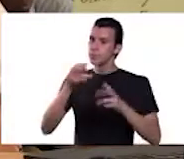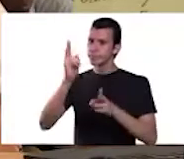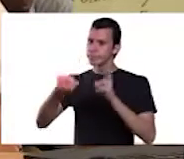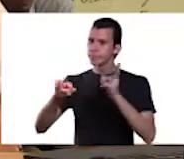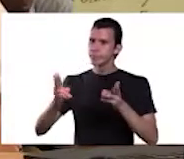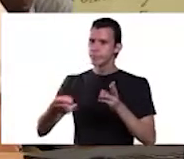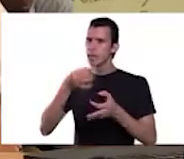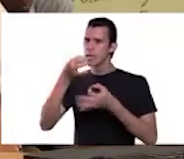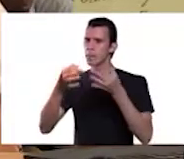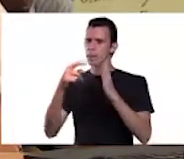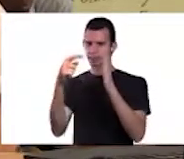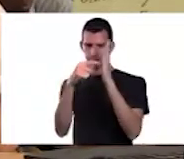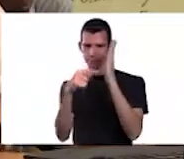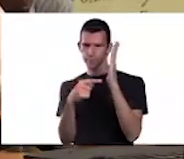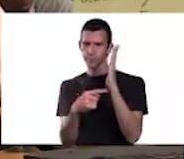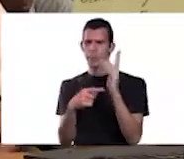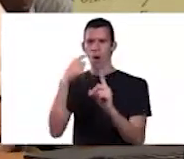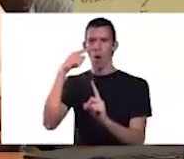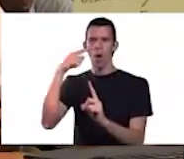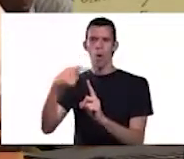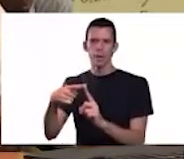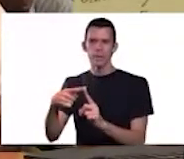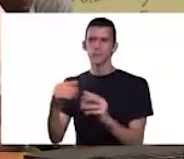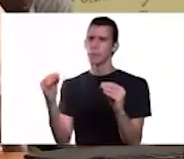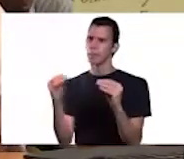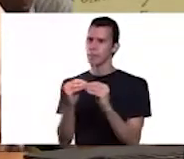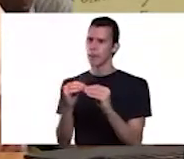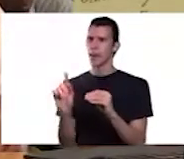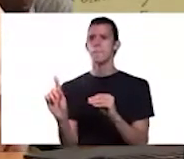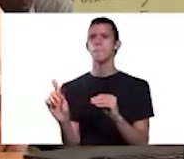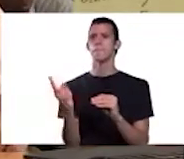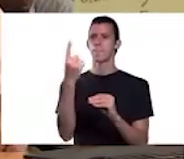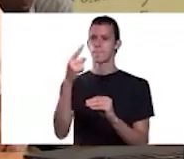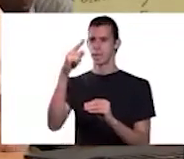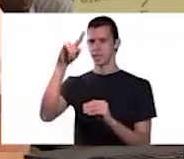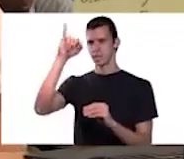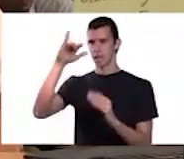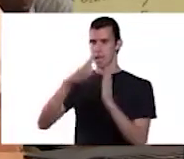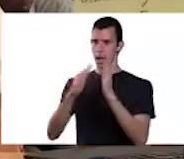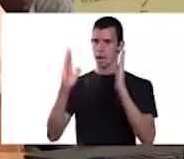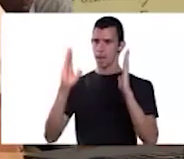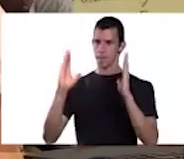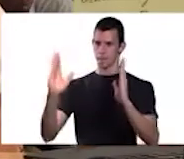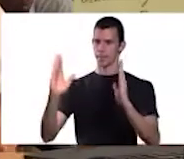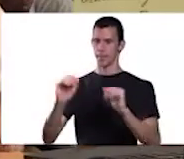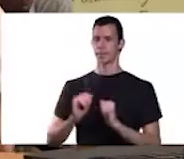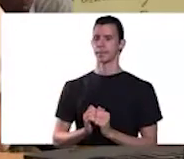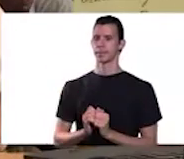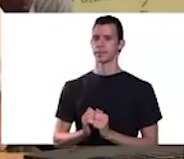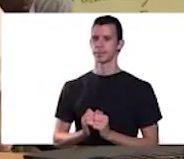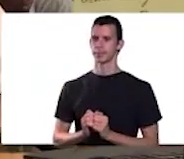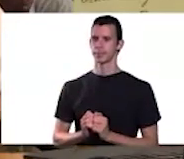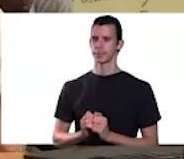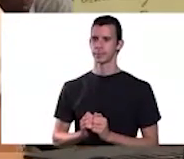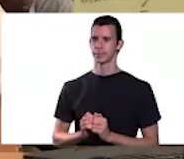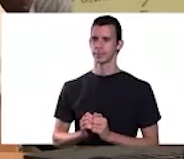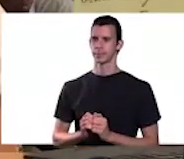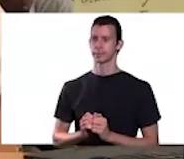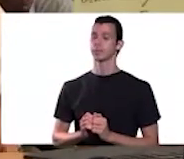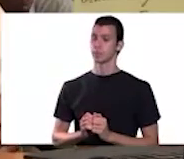relacionados con el primer semestre de la Facultad Obrero Campesina. Son 2